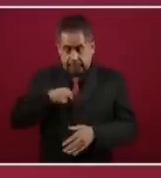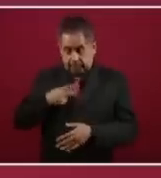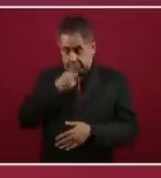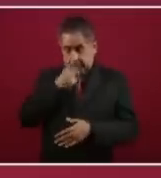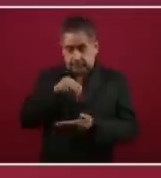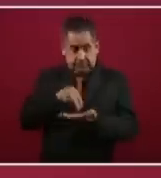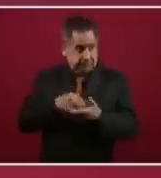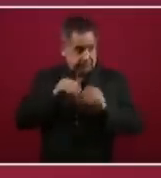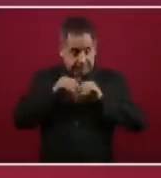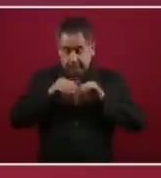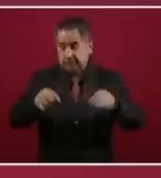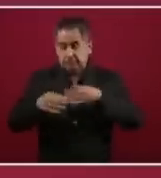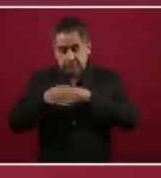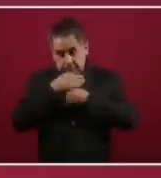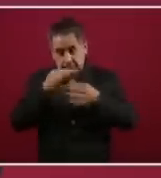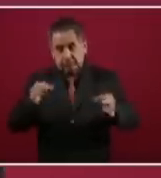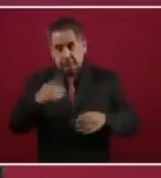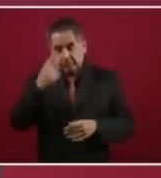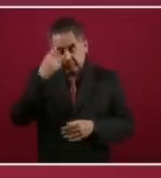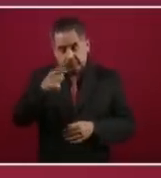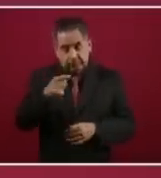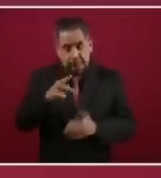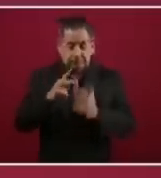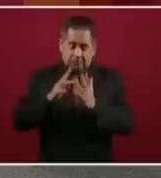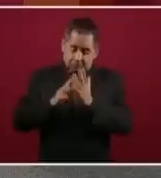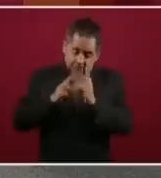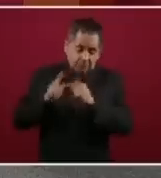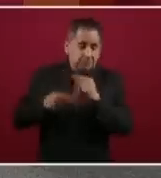esto ayuda a que nunca,